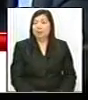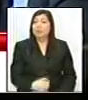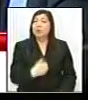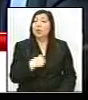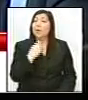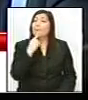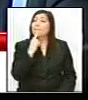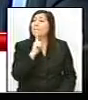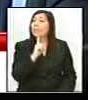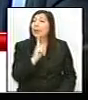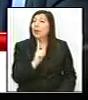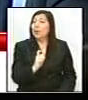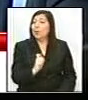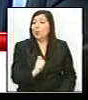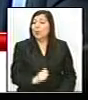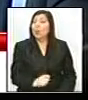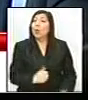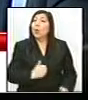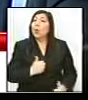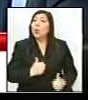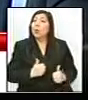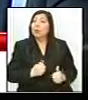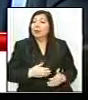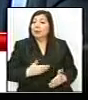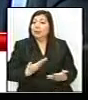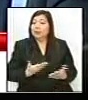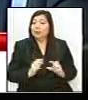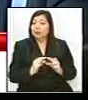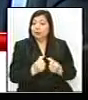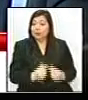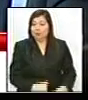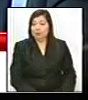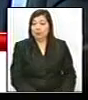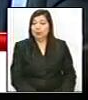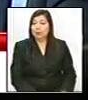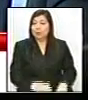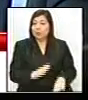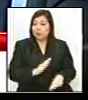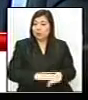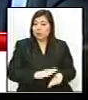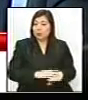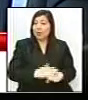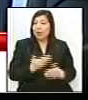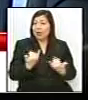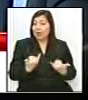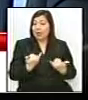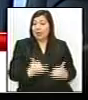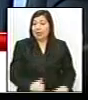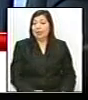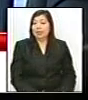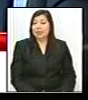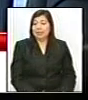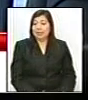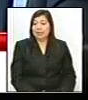pregunta sería, ¿cuál es la posición del sector respecto